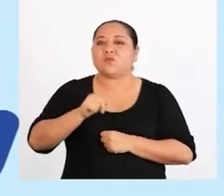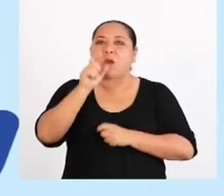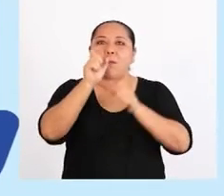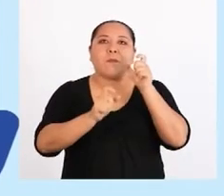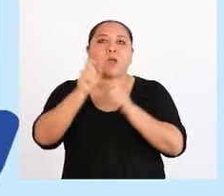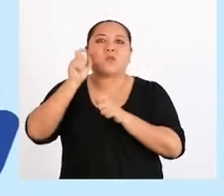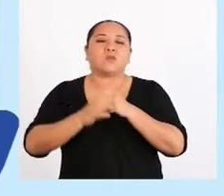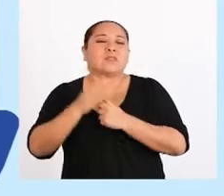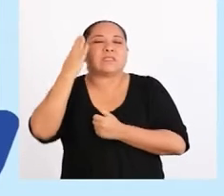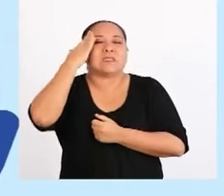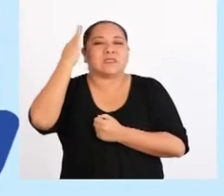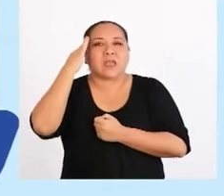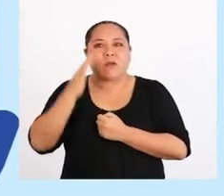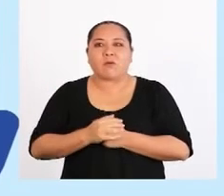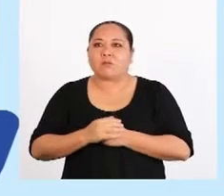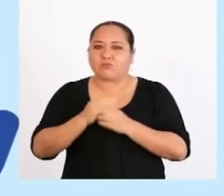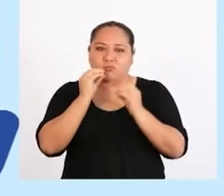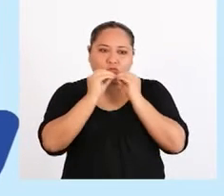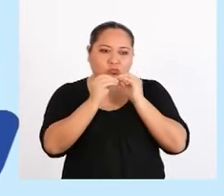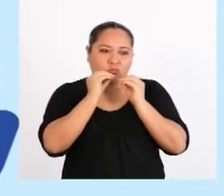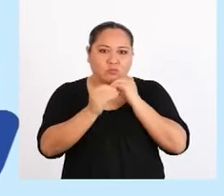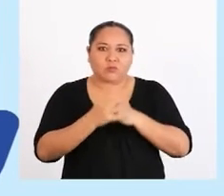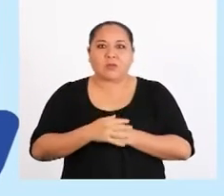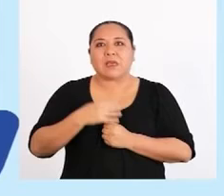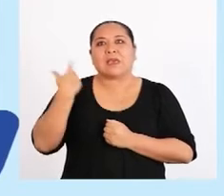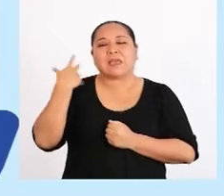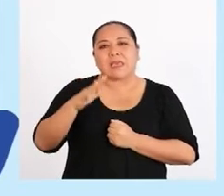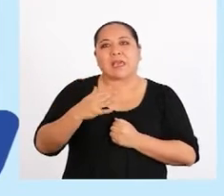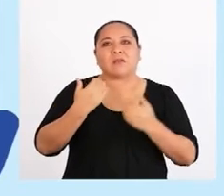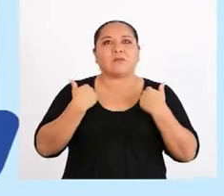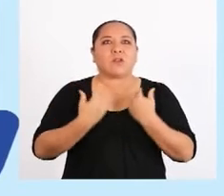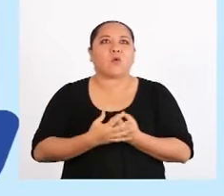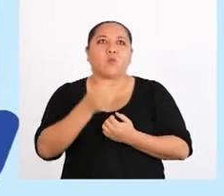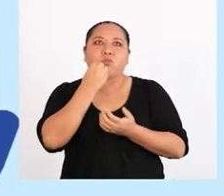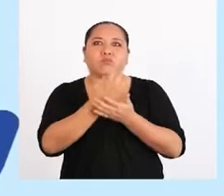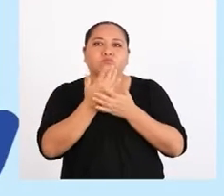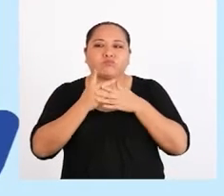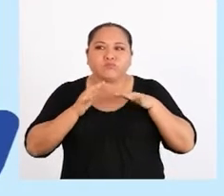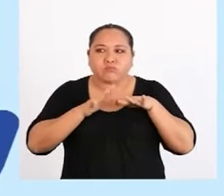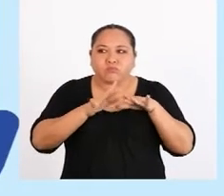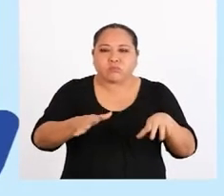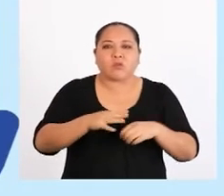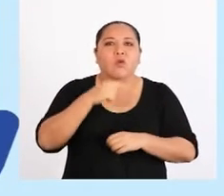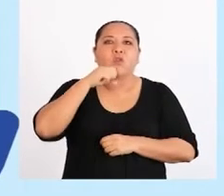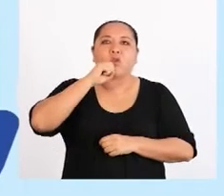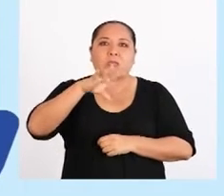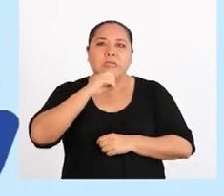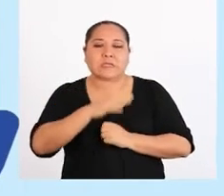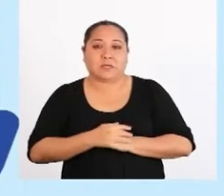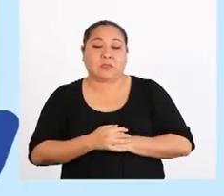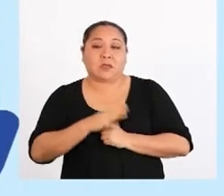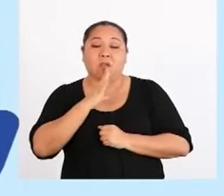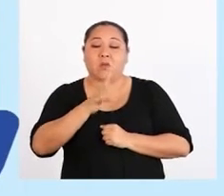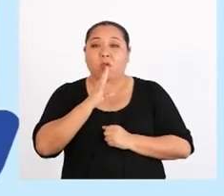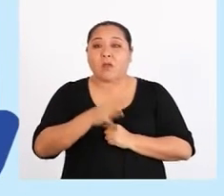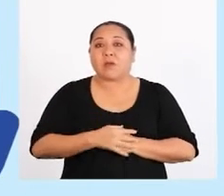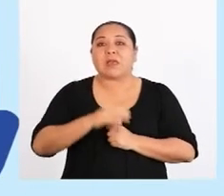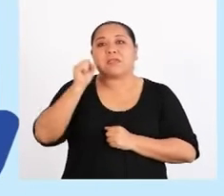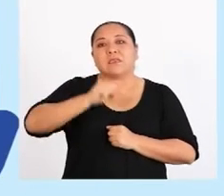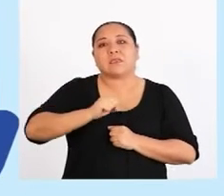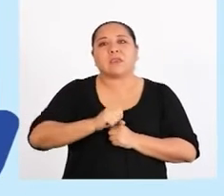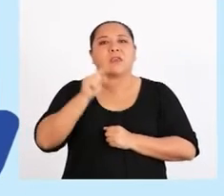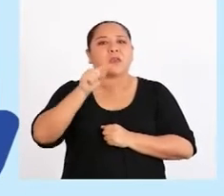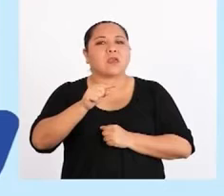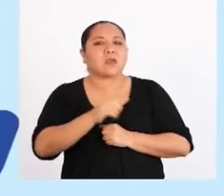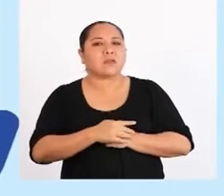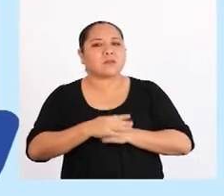una persona que sabe desenvolverse, que tiene buena fluidez cuando habla y sobre todo que es